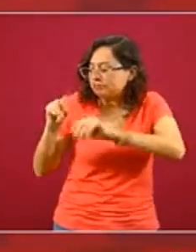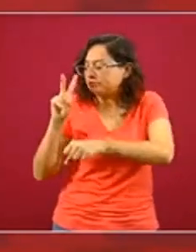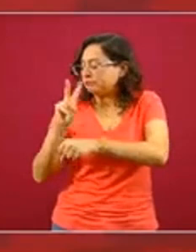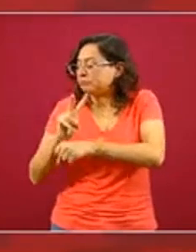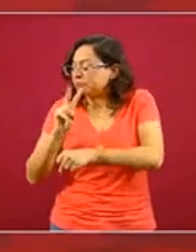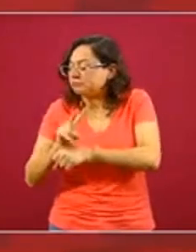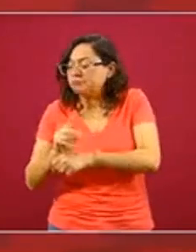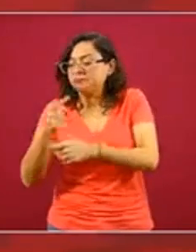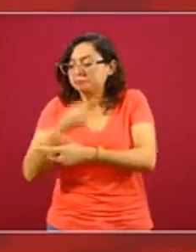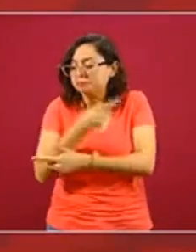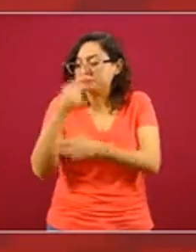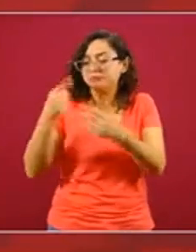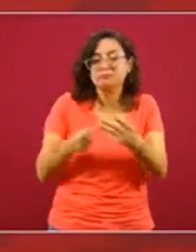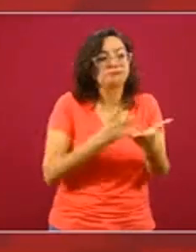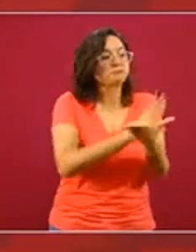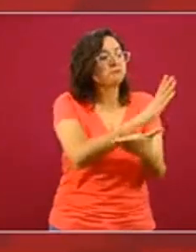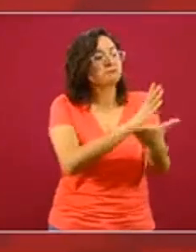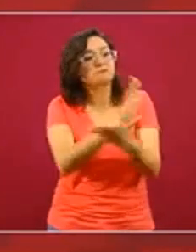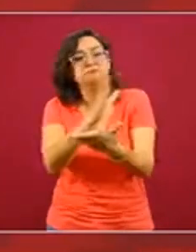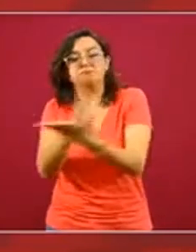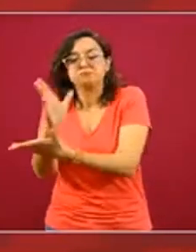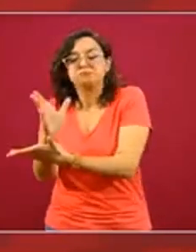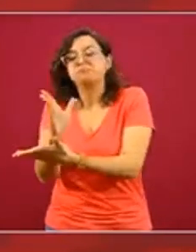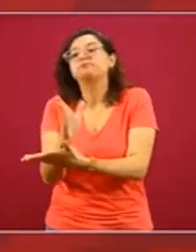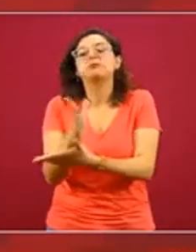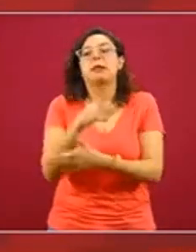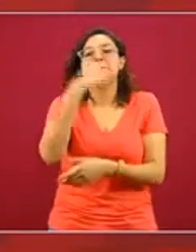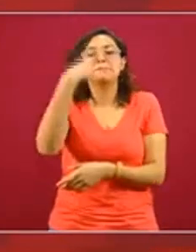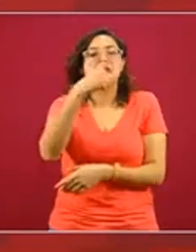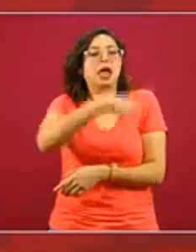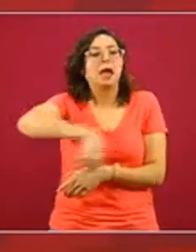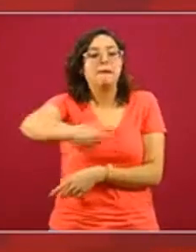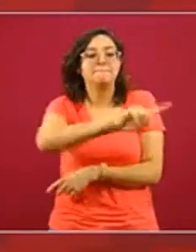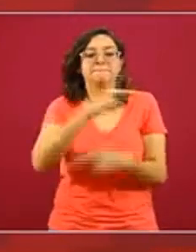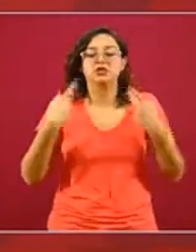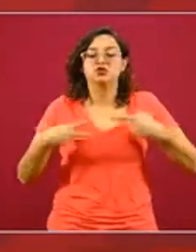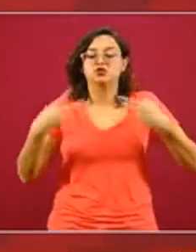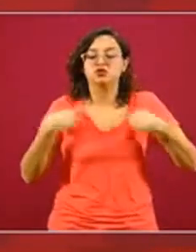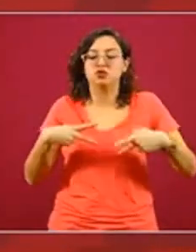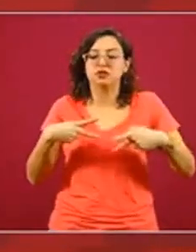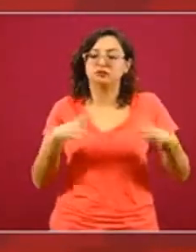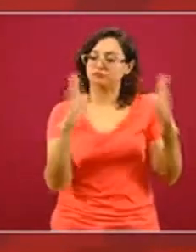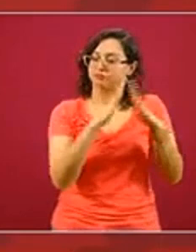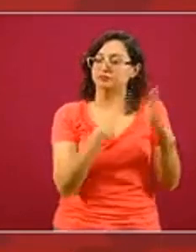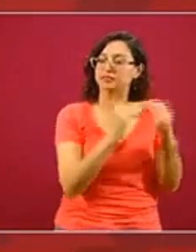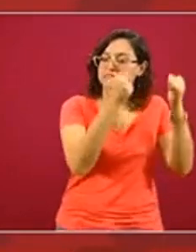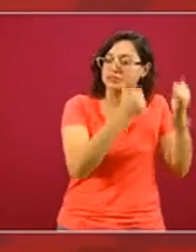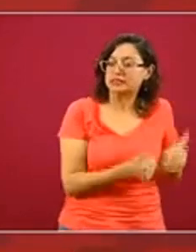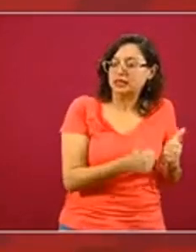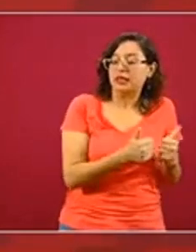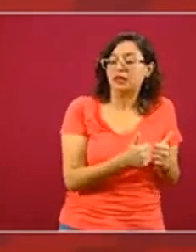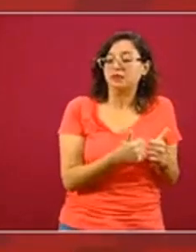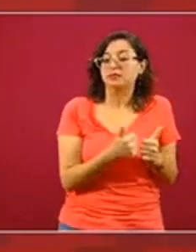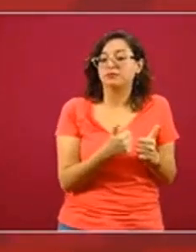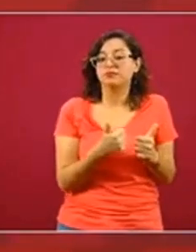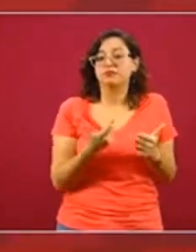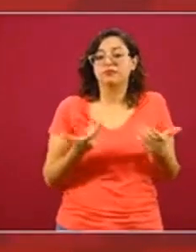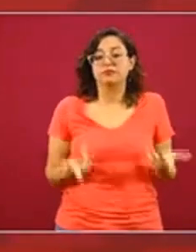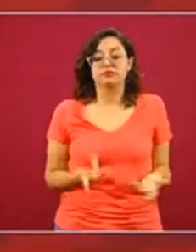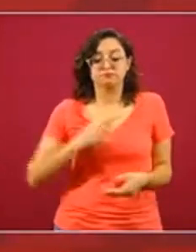implanten intervenciones que faciliten que las personas estén fuera del espacio público. Esta es una